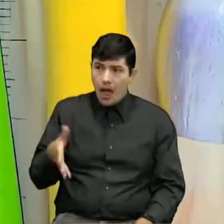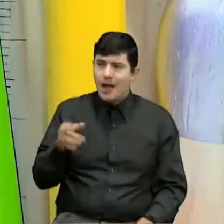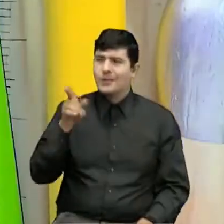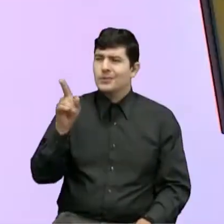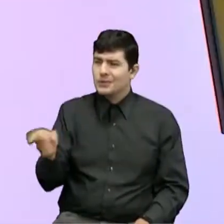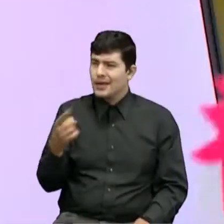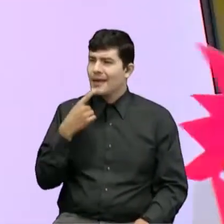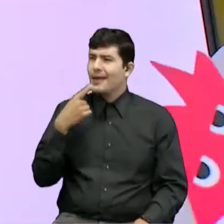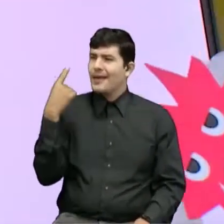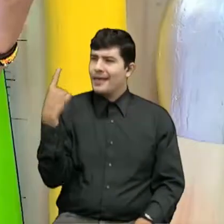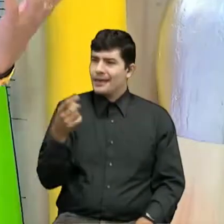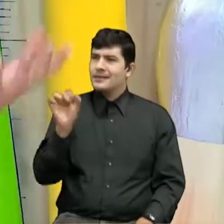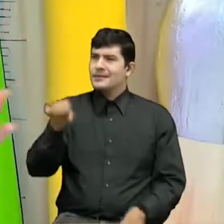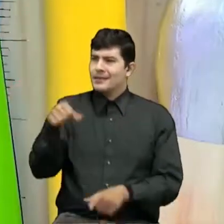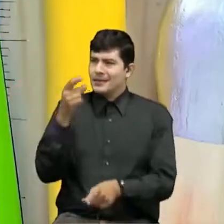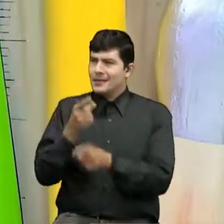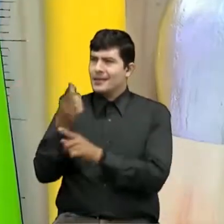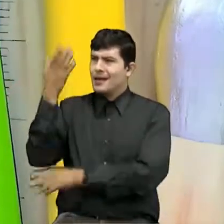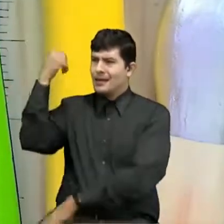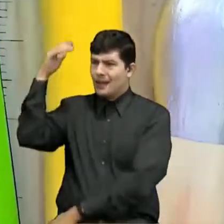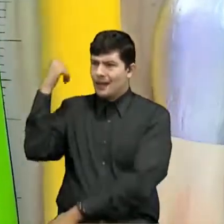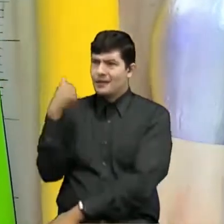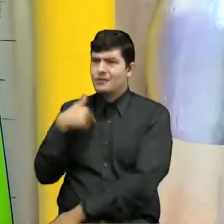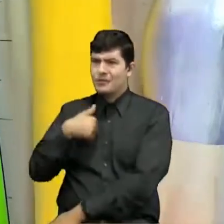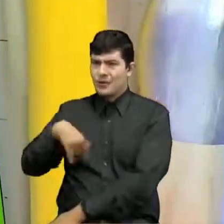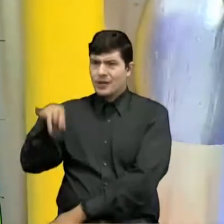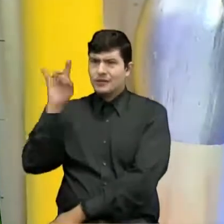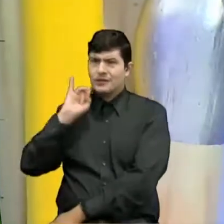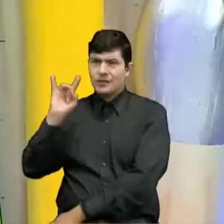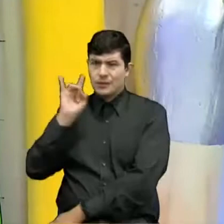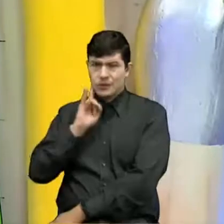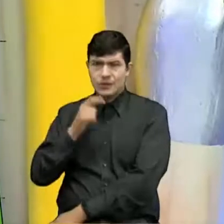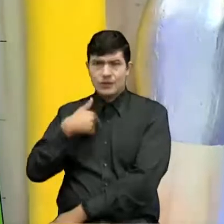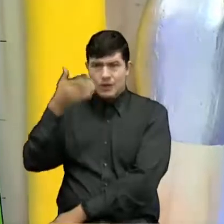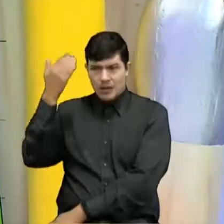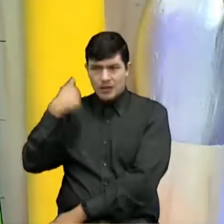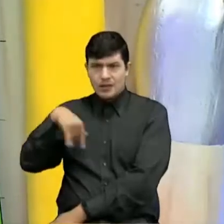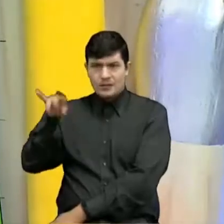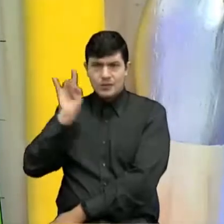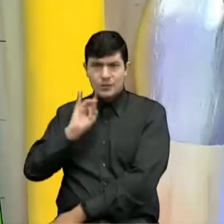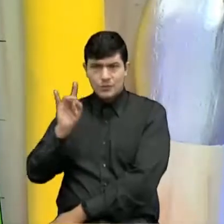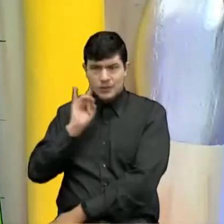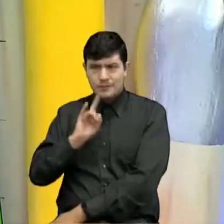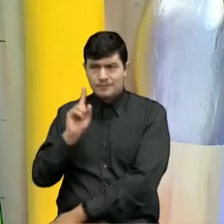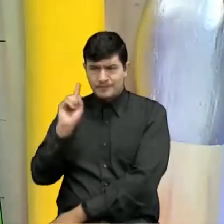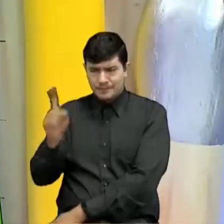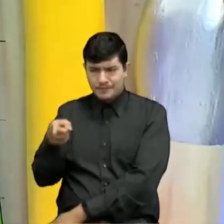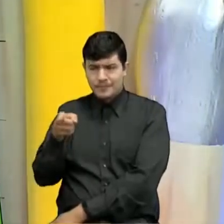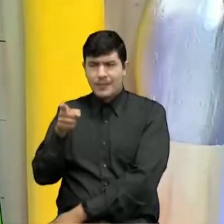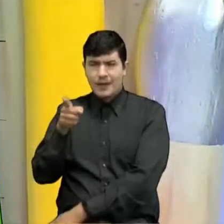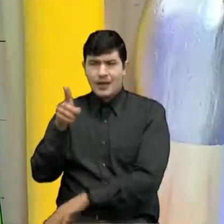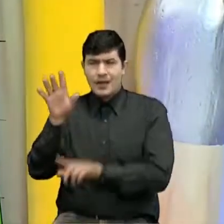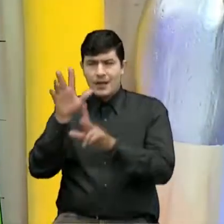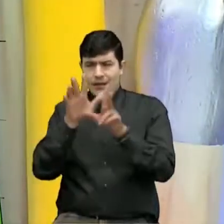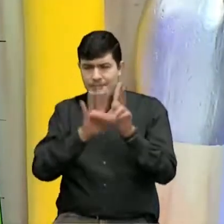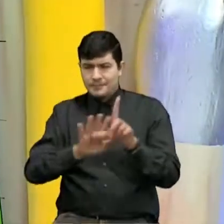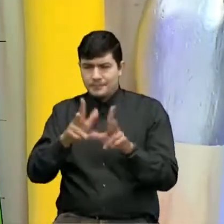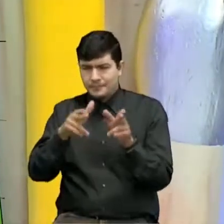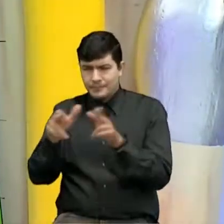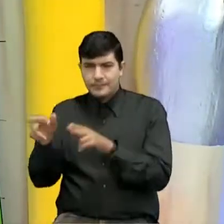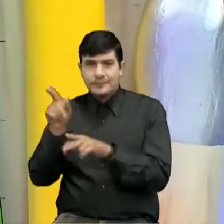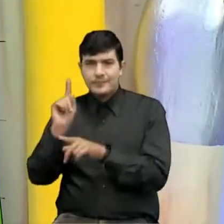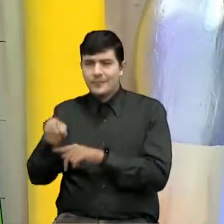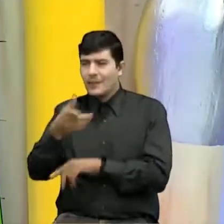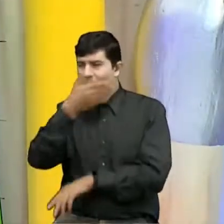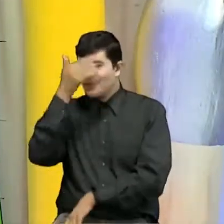lo menciona, profe, hace días me escuchaba un documental sobre, pues que en este momento se me olvidó el nombre de la persona,